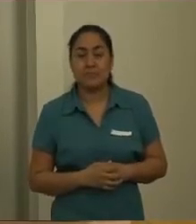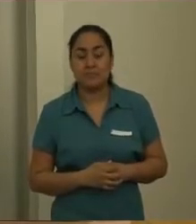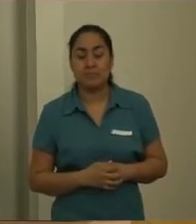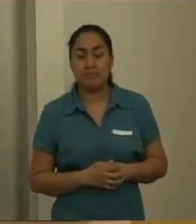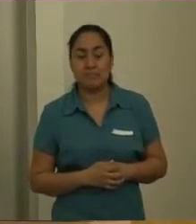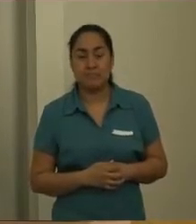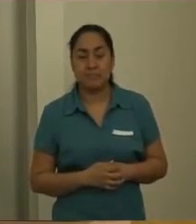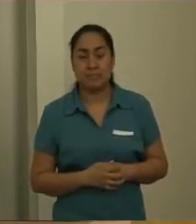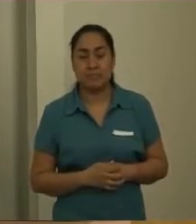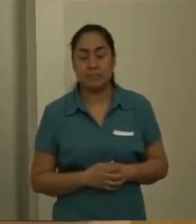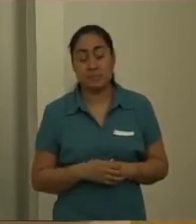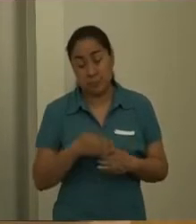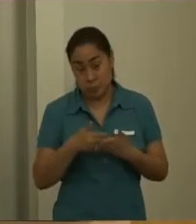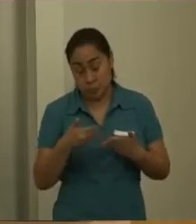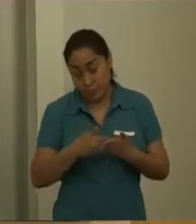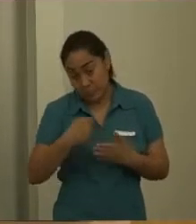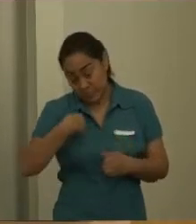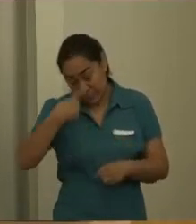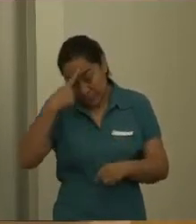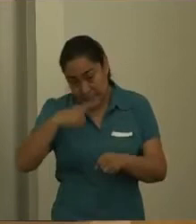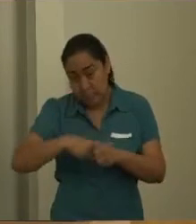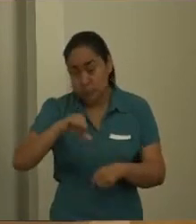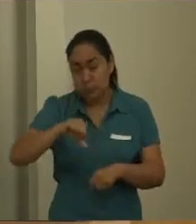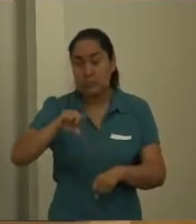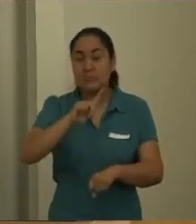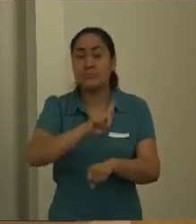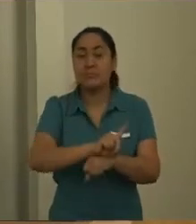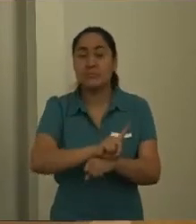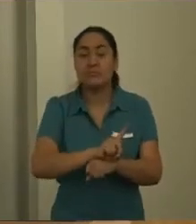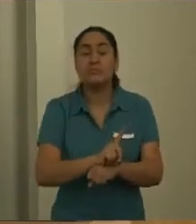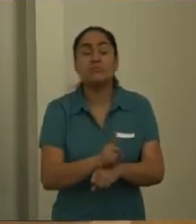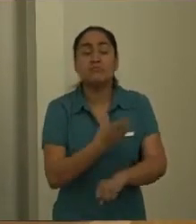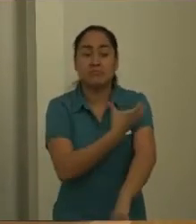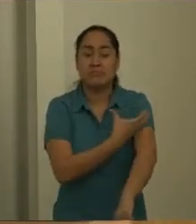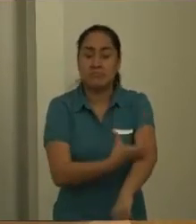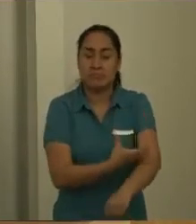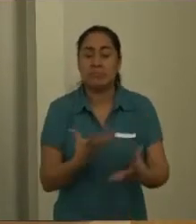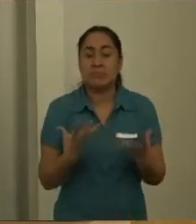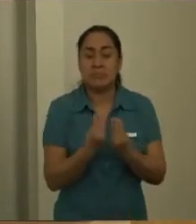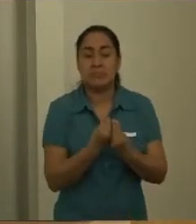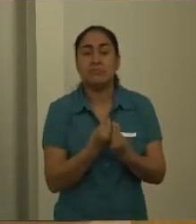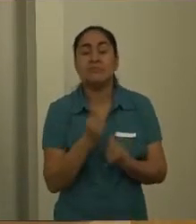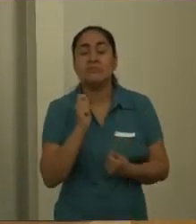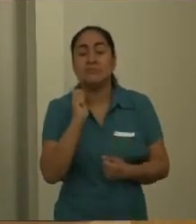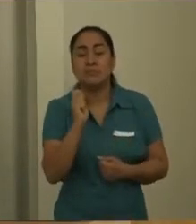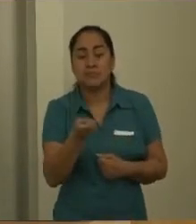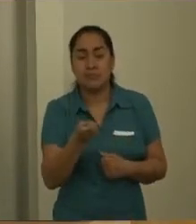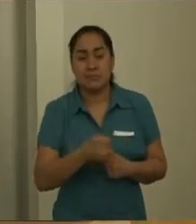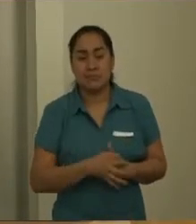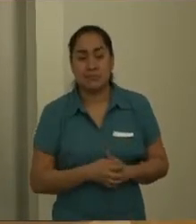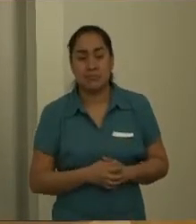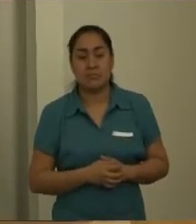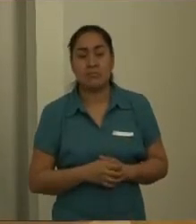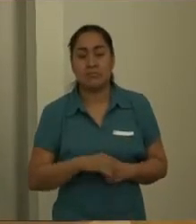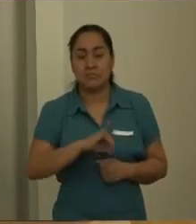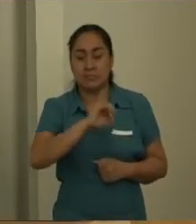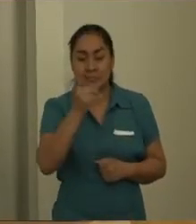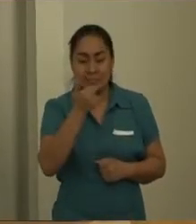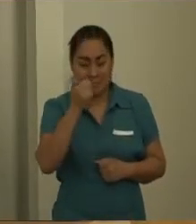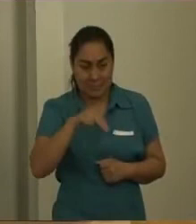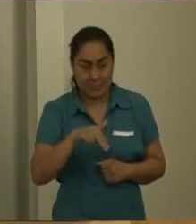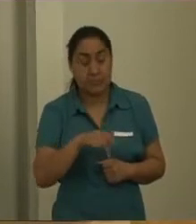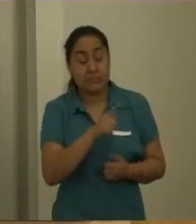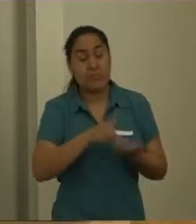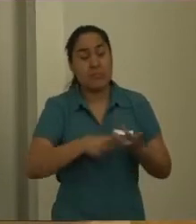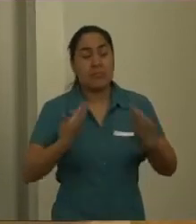creo que en este día también nos acompaña como ya se mencionó el doctor ya yang yi arab